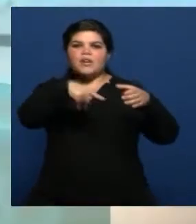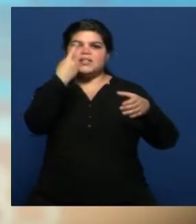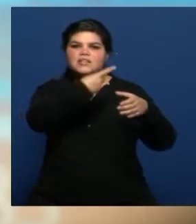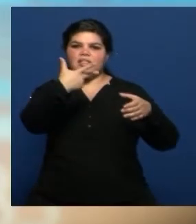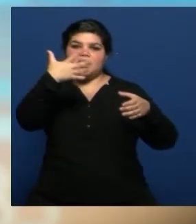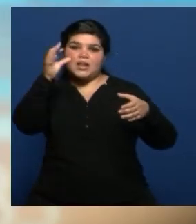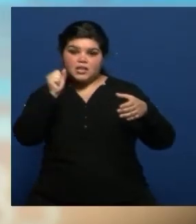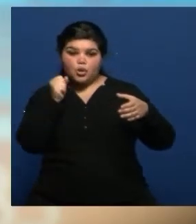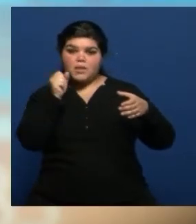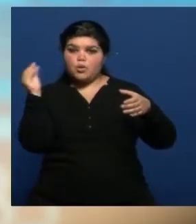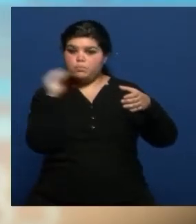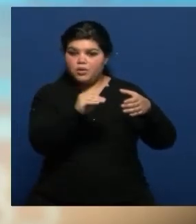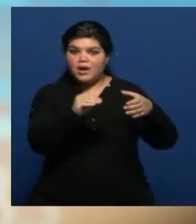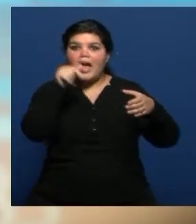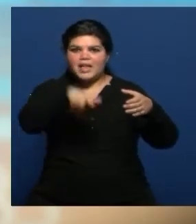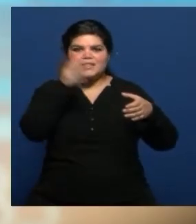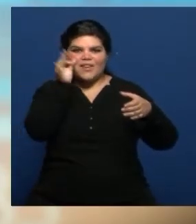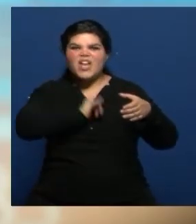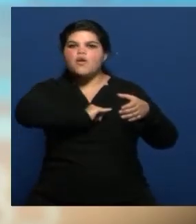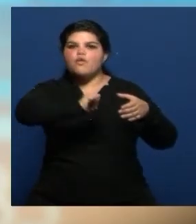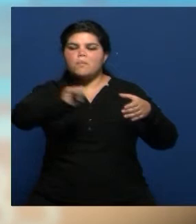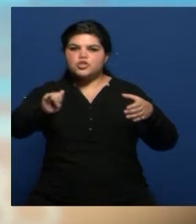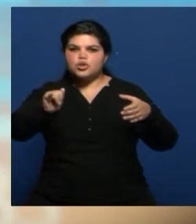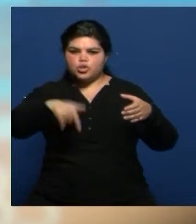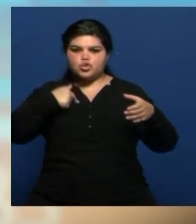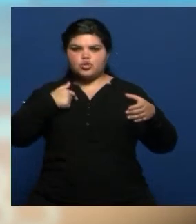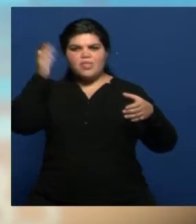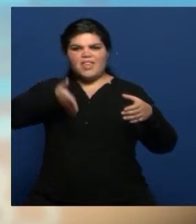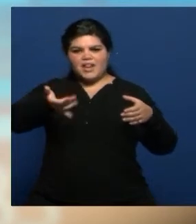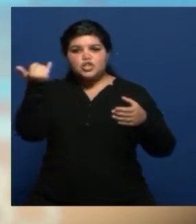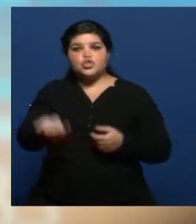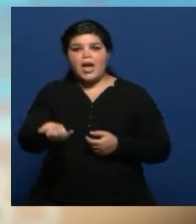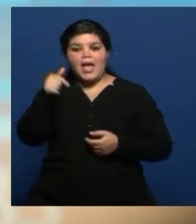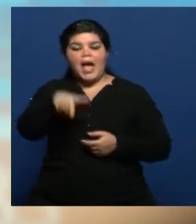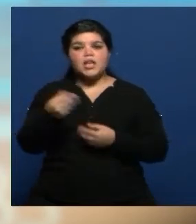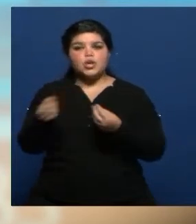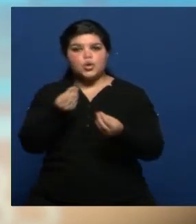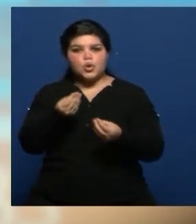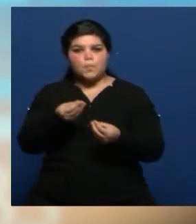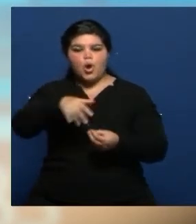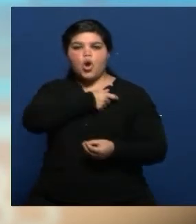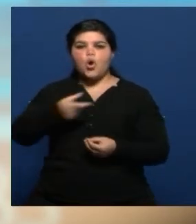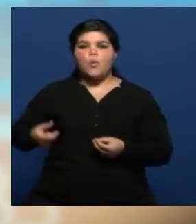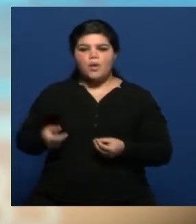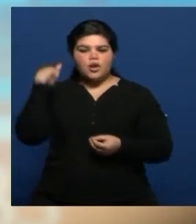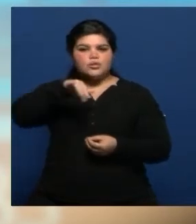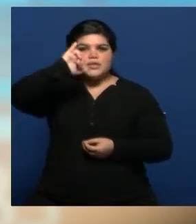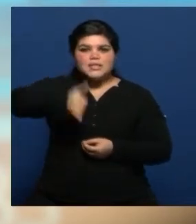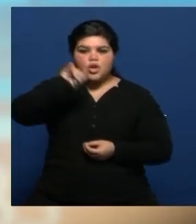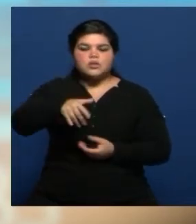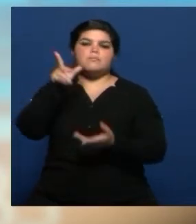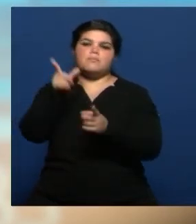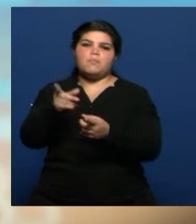ahí, hay información. Y cuando tengo derecho a la información, se empodera el derecho que tiene el Estado y las empresas que hacen